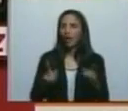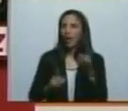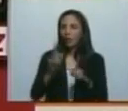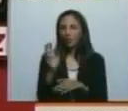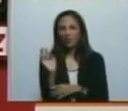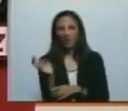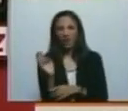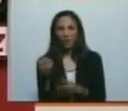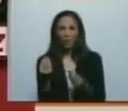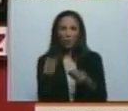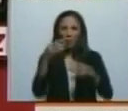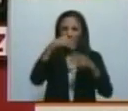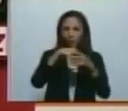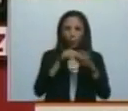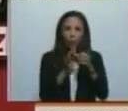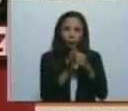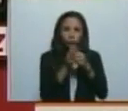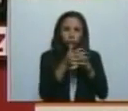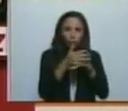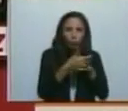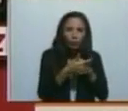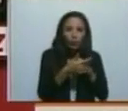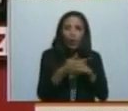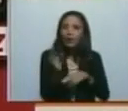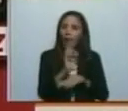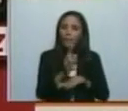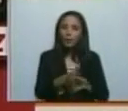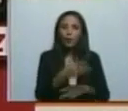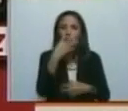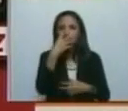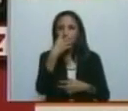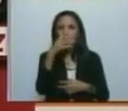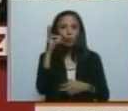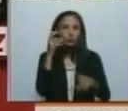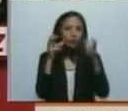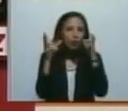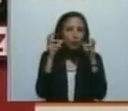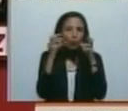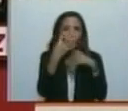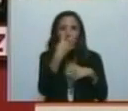adentro, salieron y comenzaron a disparar.